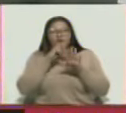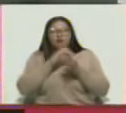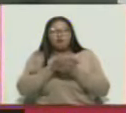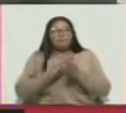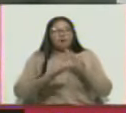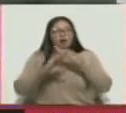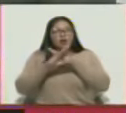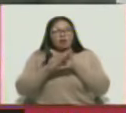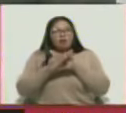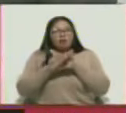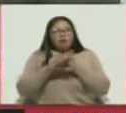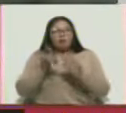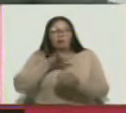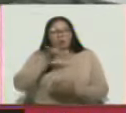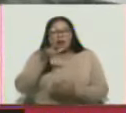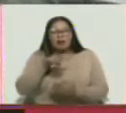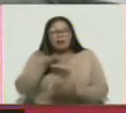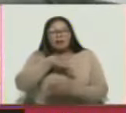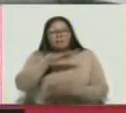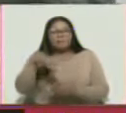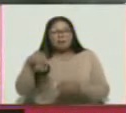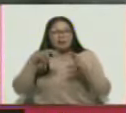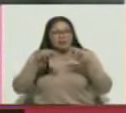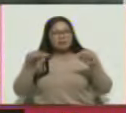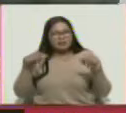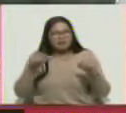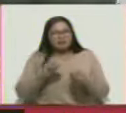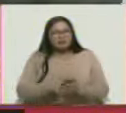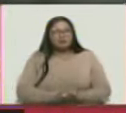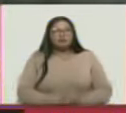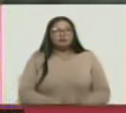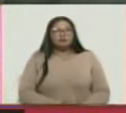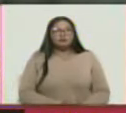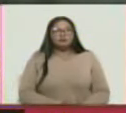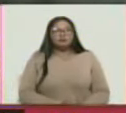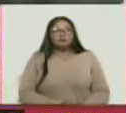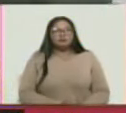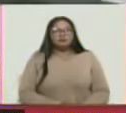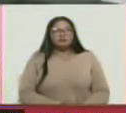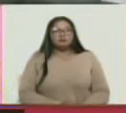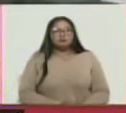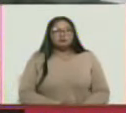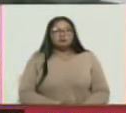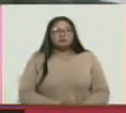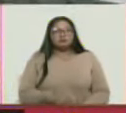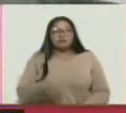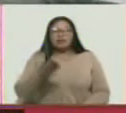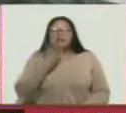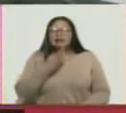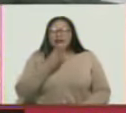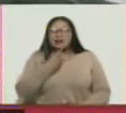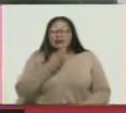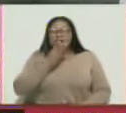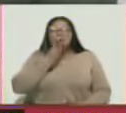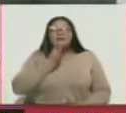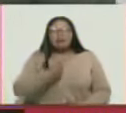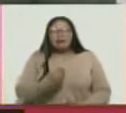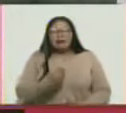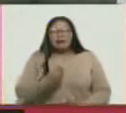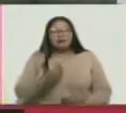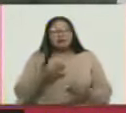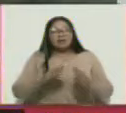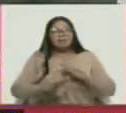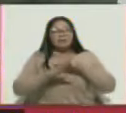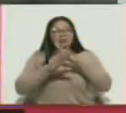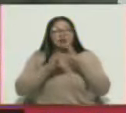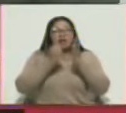mar y tierra. Actualmente el Estado sionista de Israel impide la entrada de la